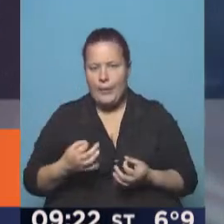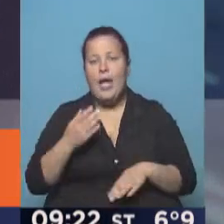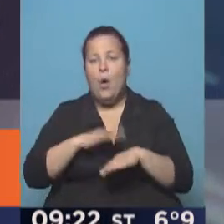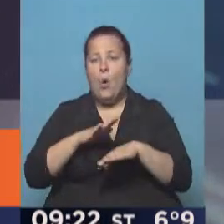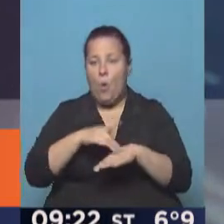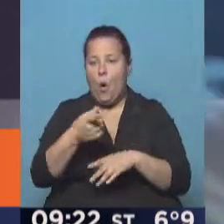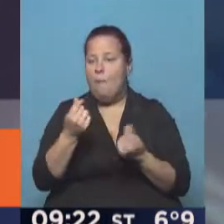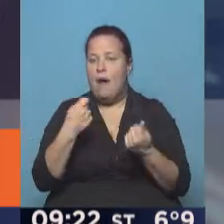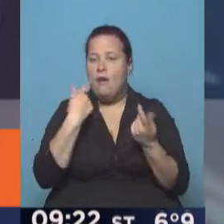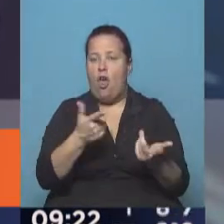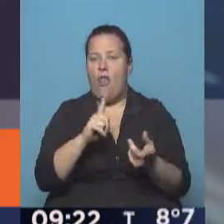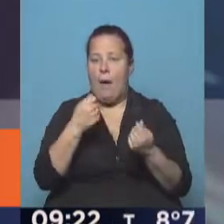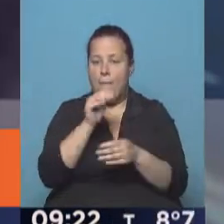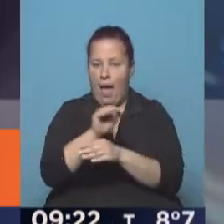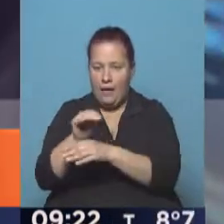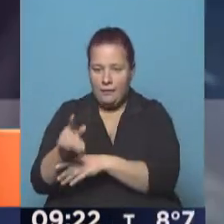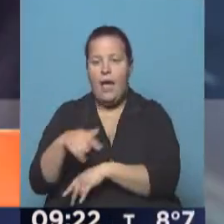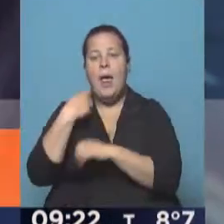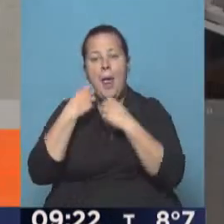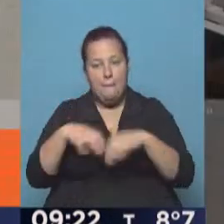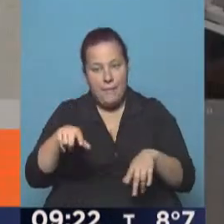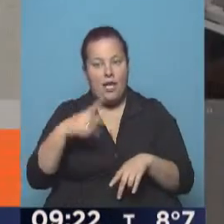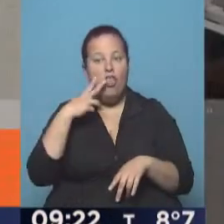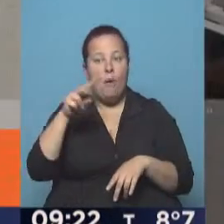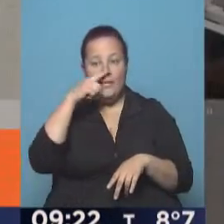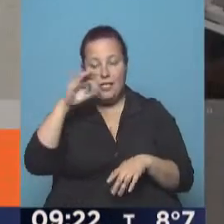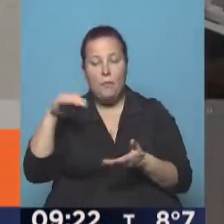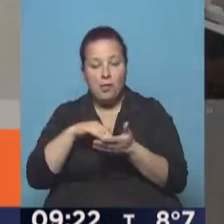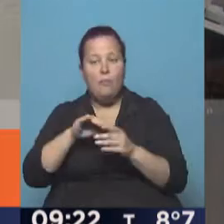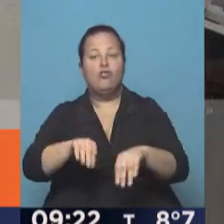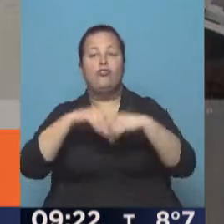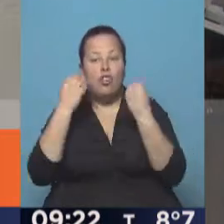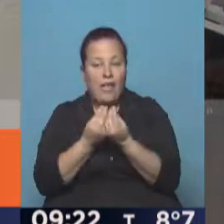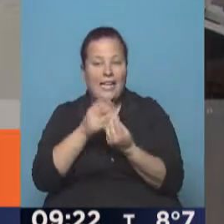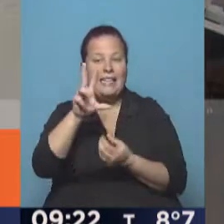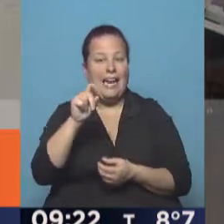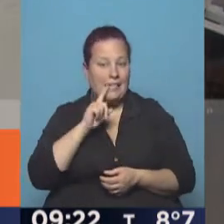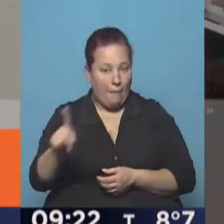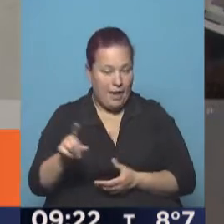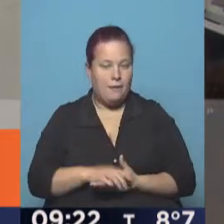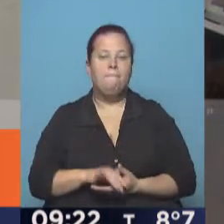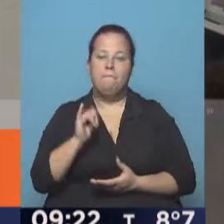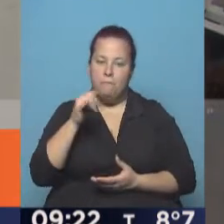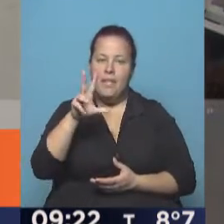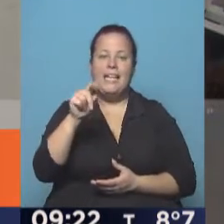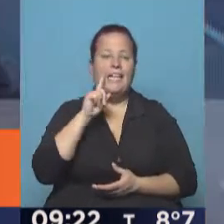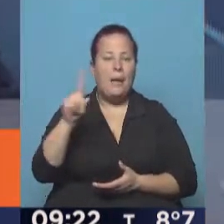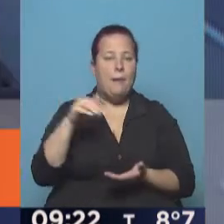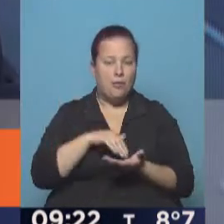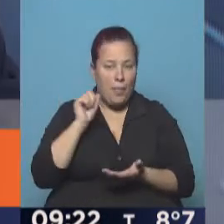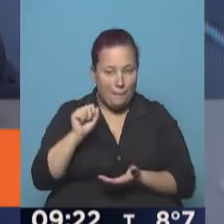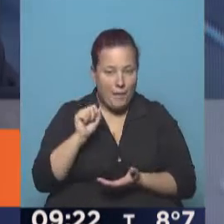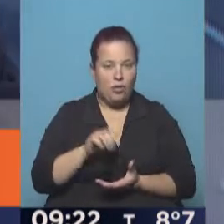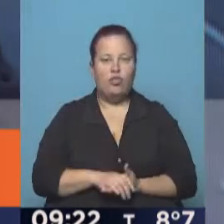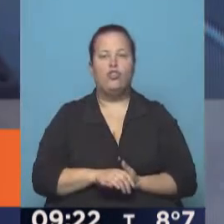justamente por el no envío de estos fondos? Bueno, se comienza por estos 2.700 millones, pero el total asciende a 30.000. Sí, los 30.000 millones de